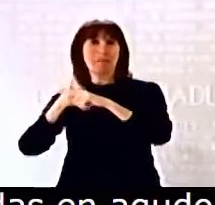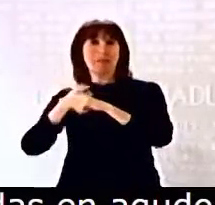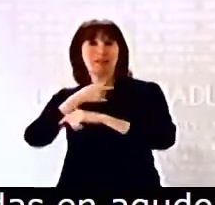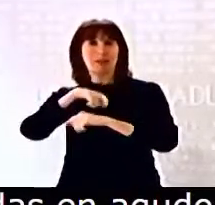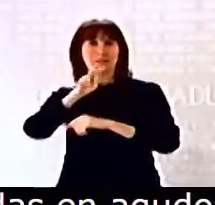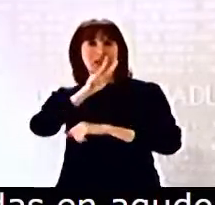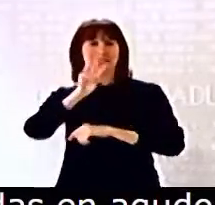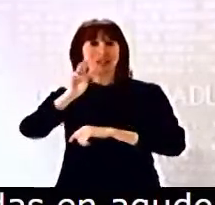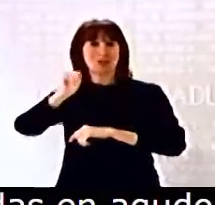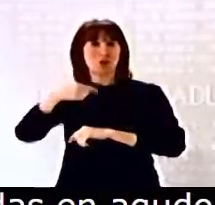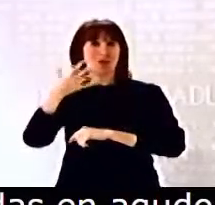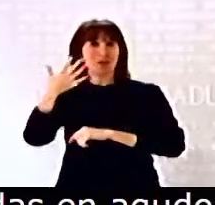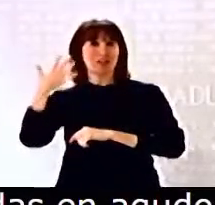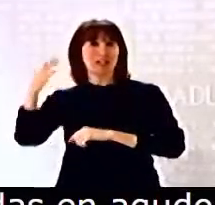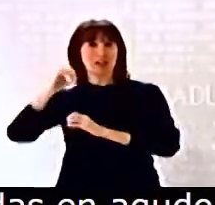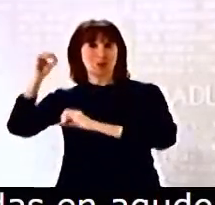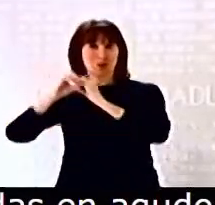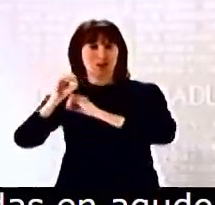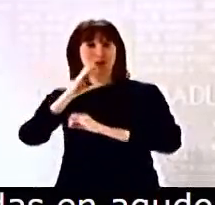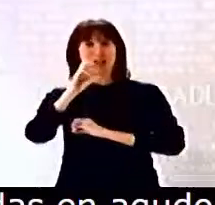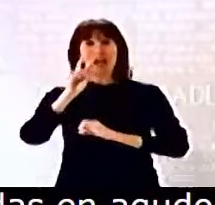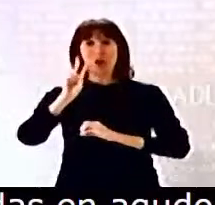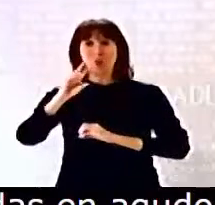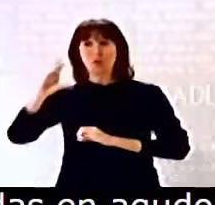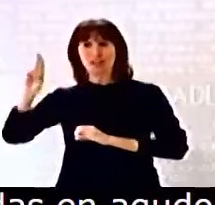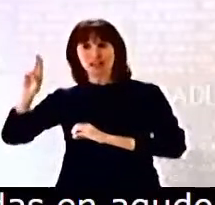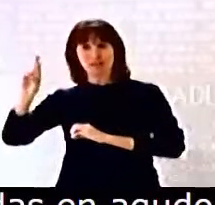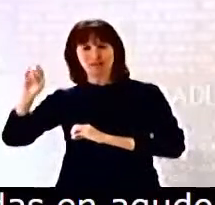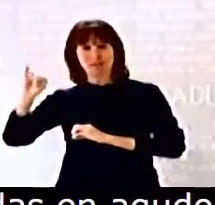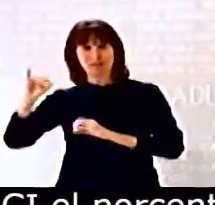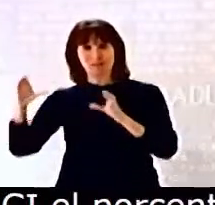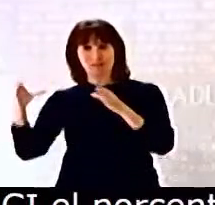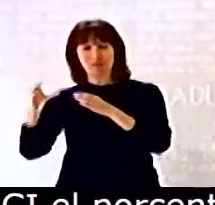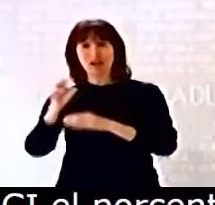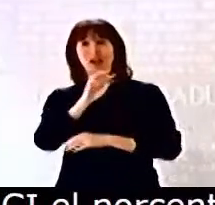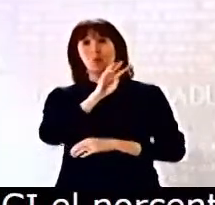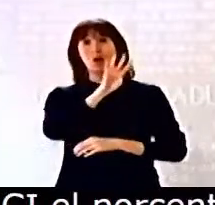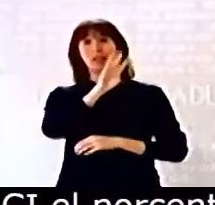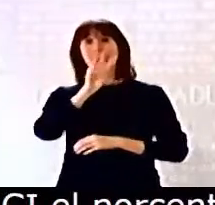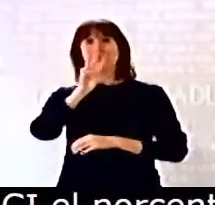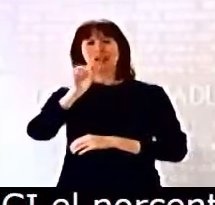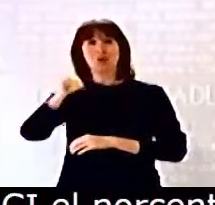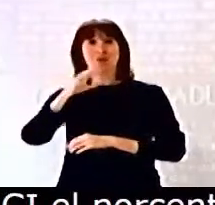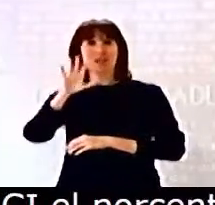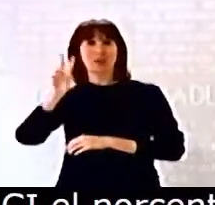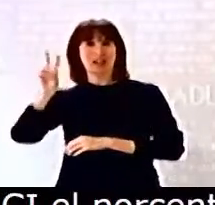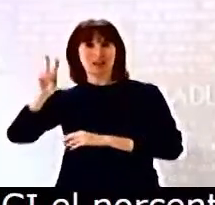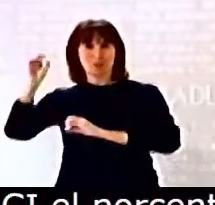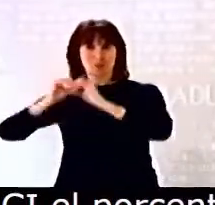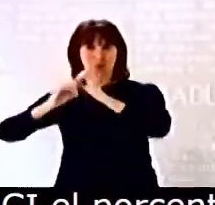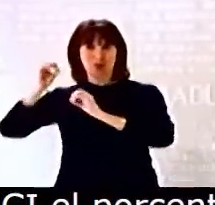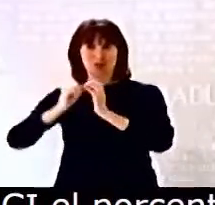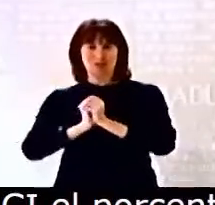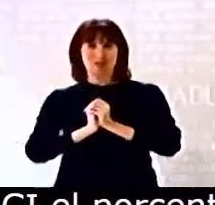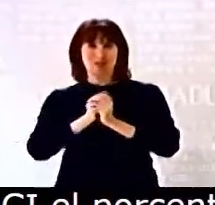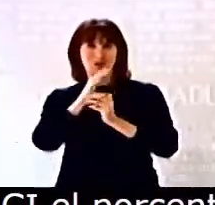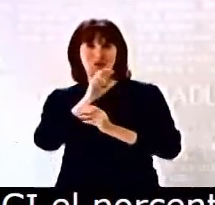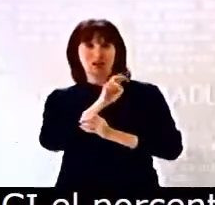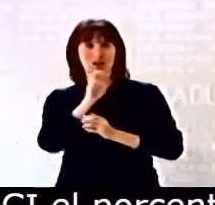23,55% y de camas UCI el porcentaje es del 43,52% frente al